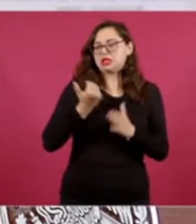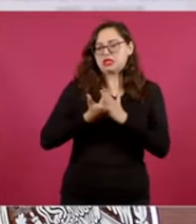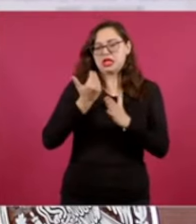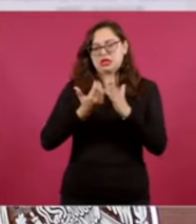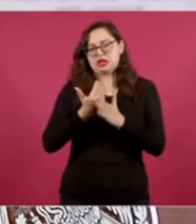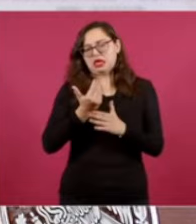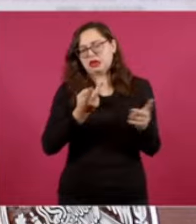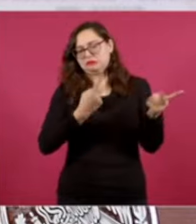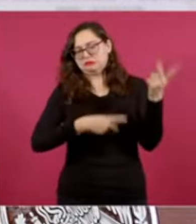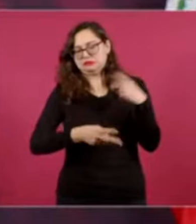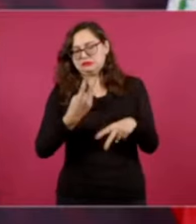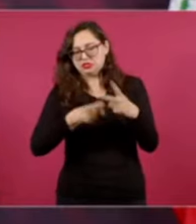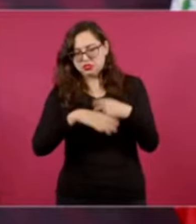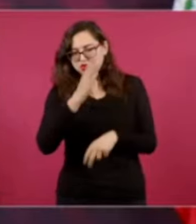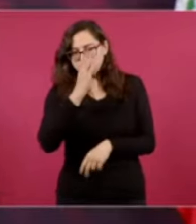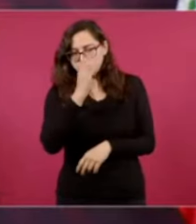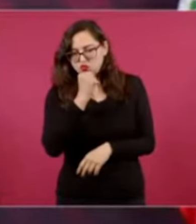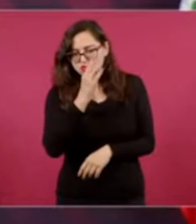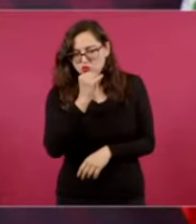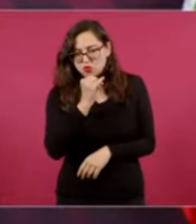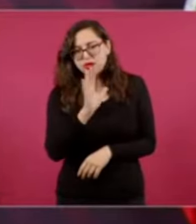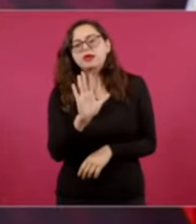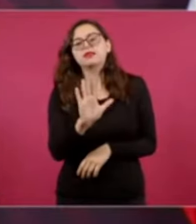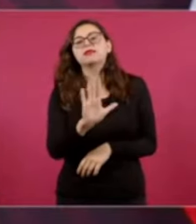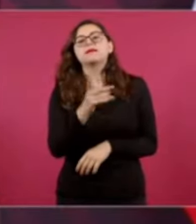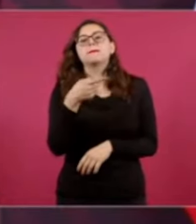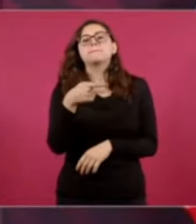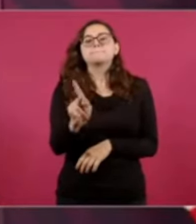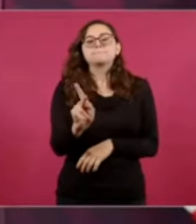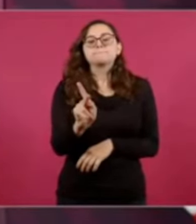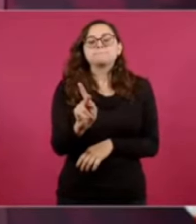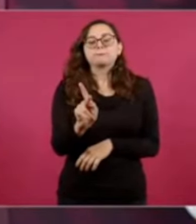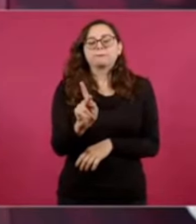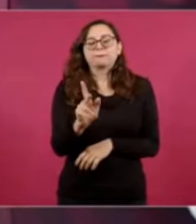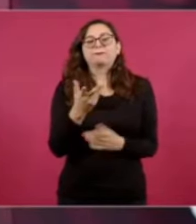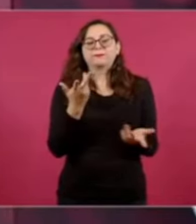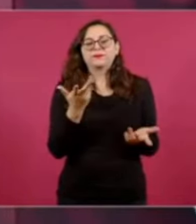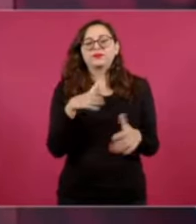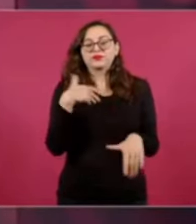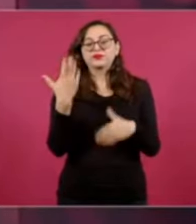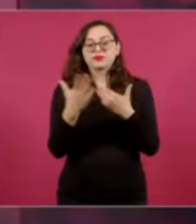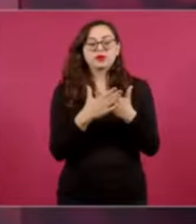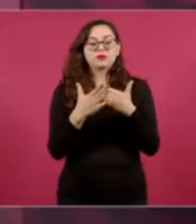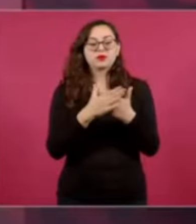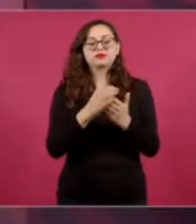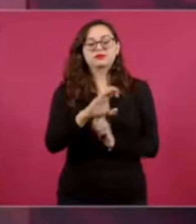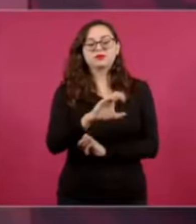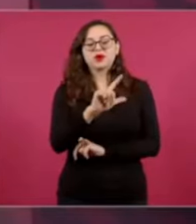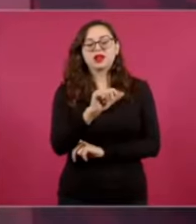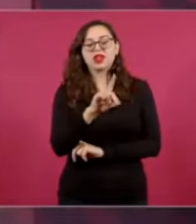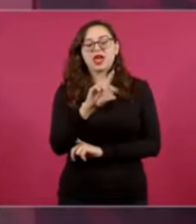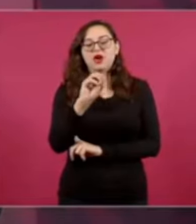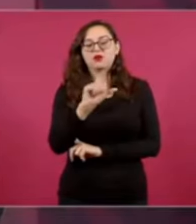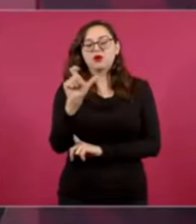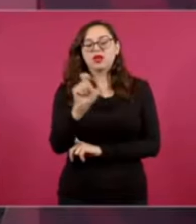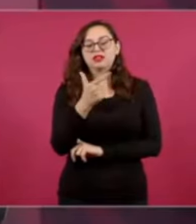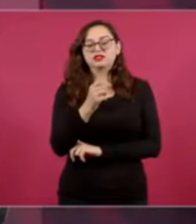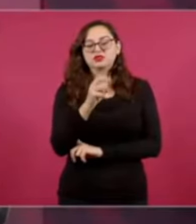pero sí le vamos a dar su reconocimiento a Claudia X. González, ¿no?